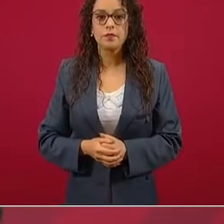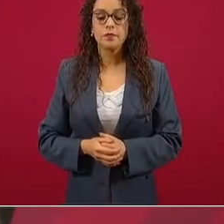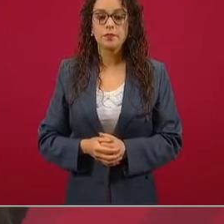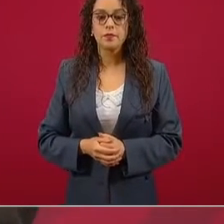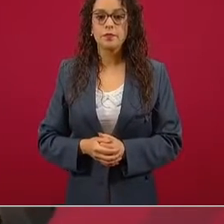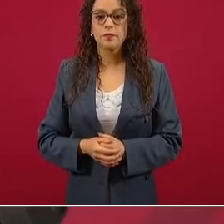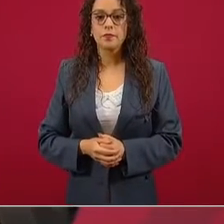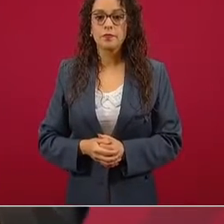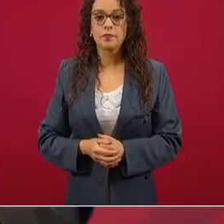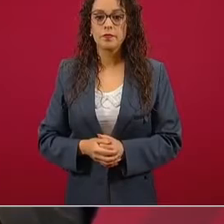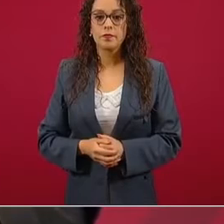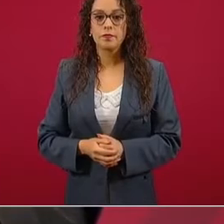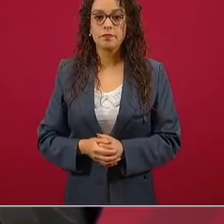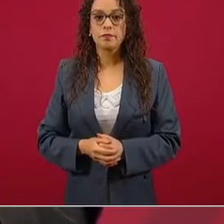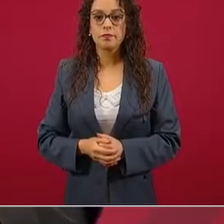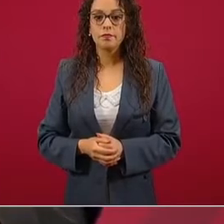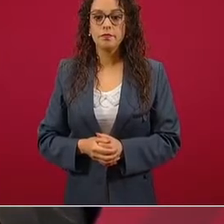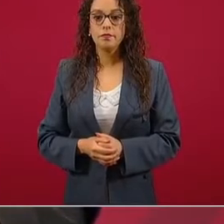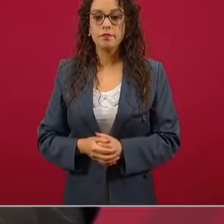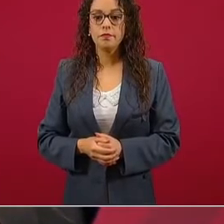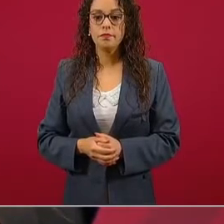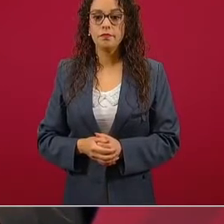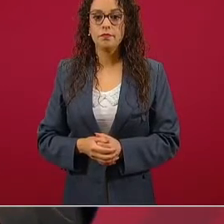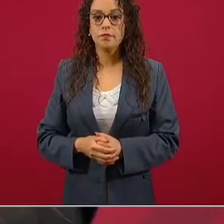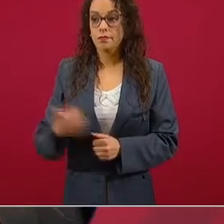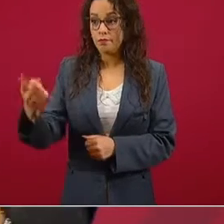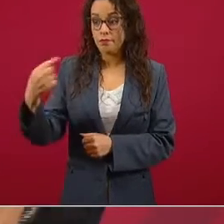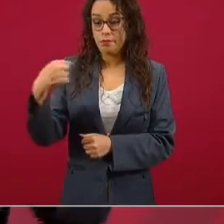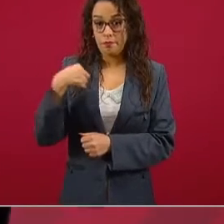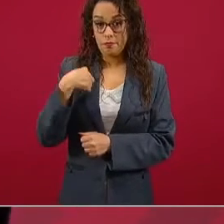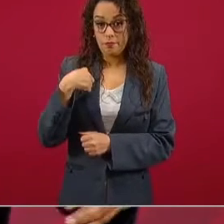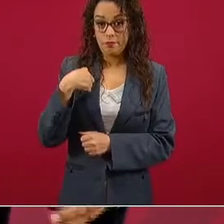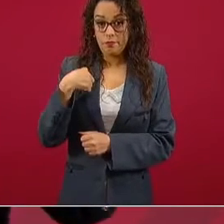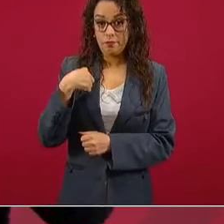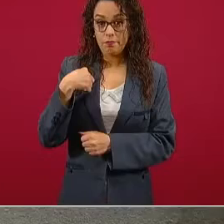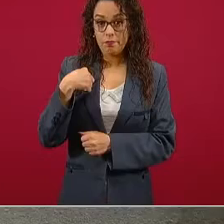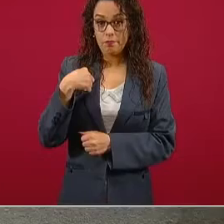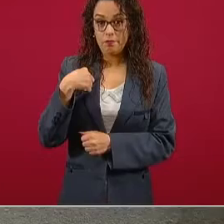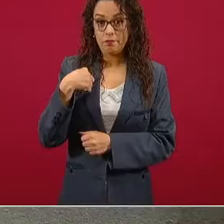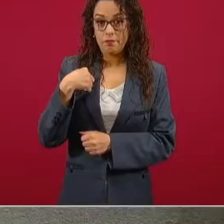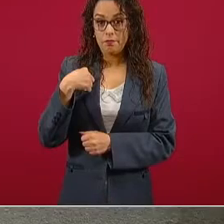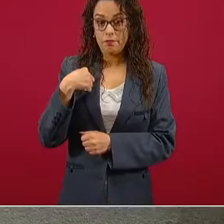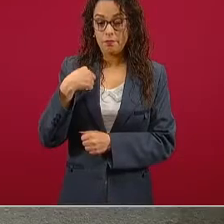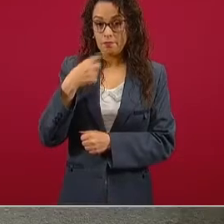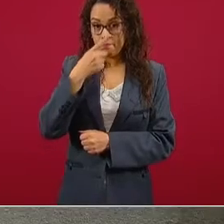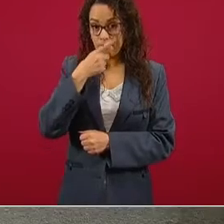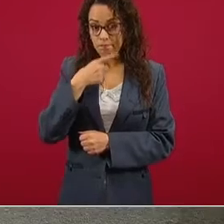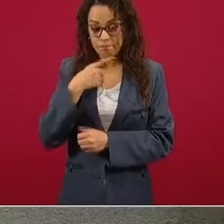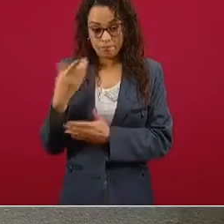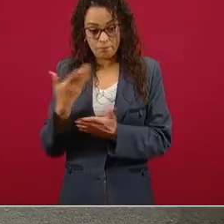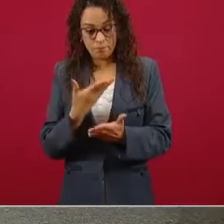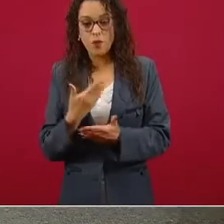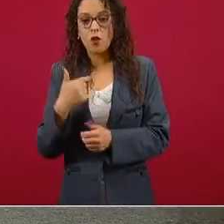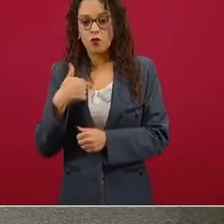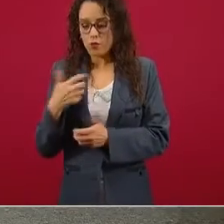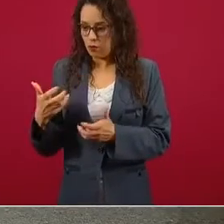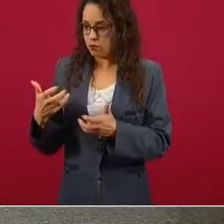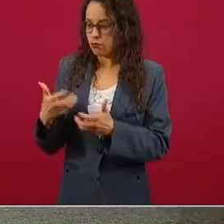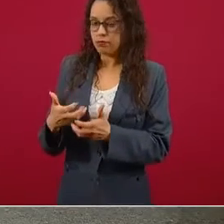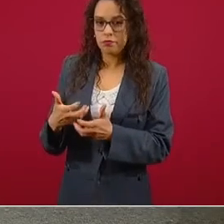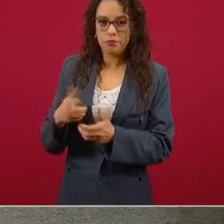mandar obedeciendo. Y hay que dar ese paso hacia la